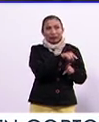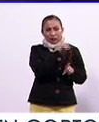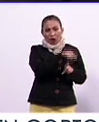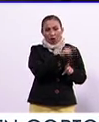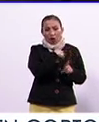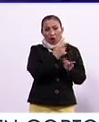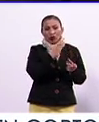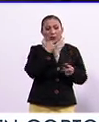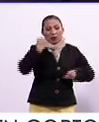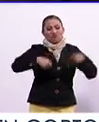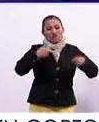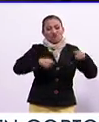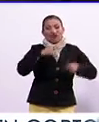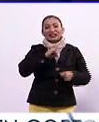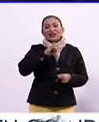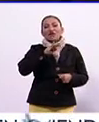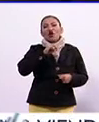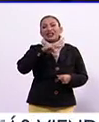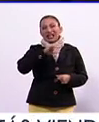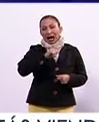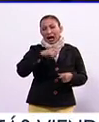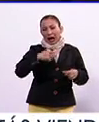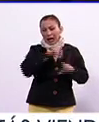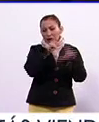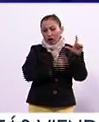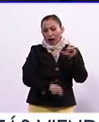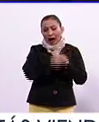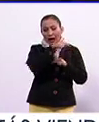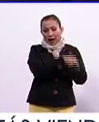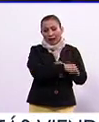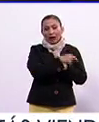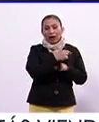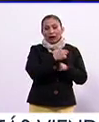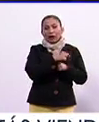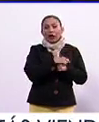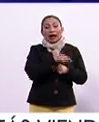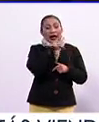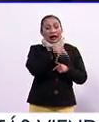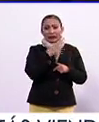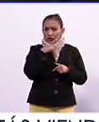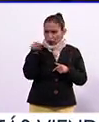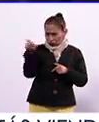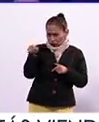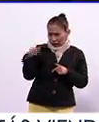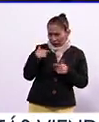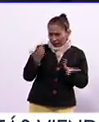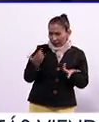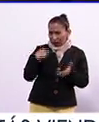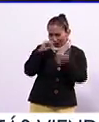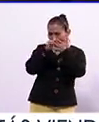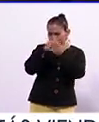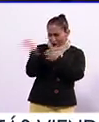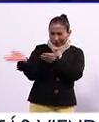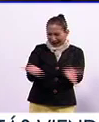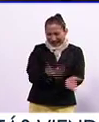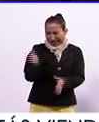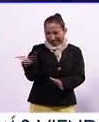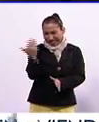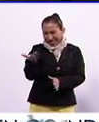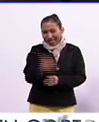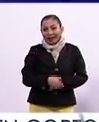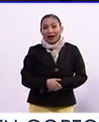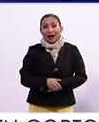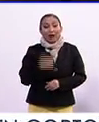un timbalista de la Sinfónica Nacional, Luyando se apellidaba, que nos dice: ustedes nada más me tocan ahí y yo les abro.